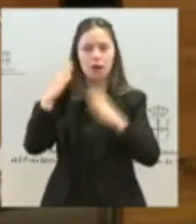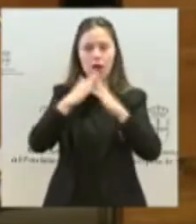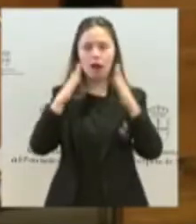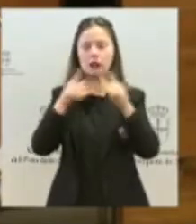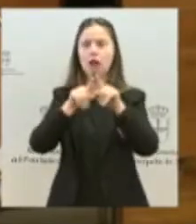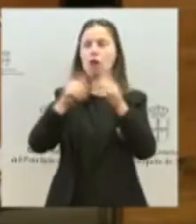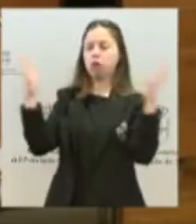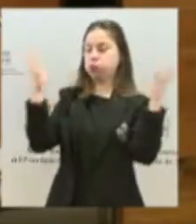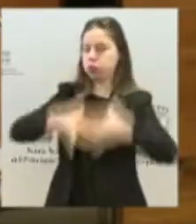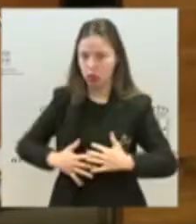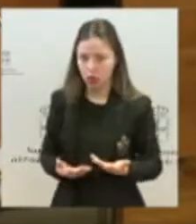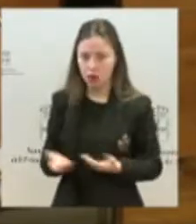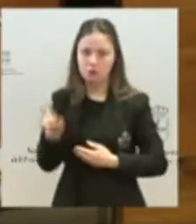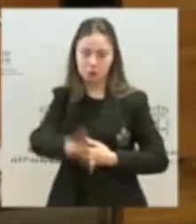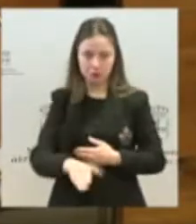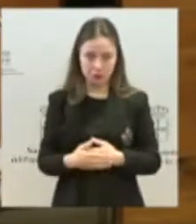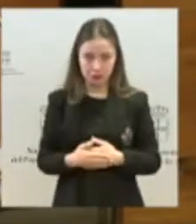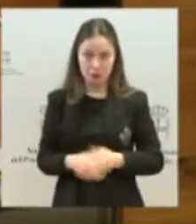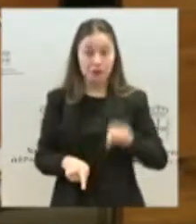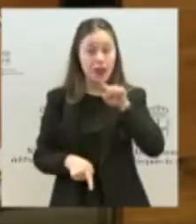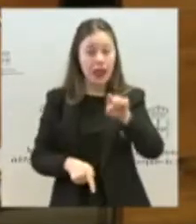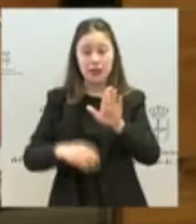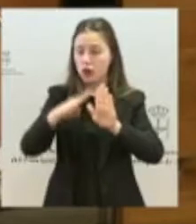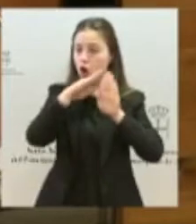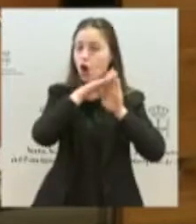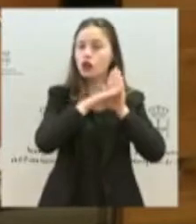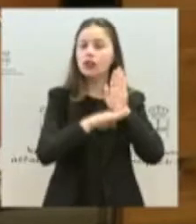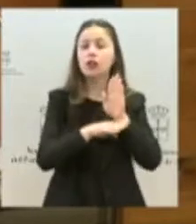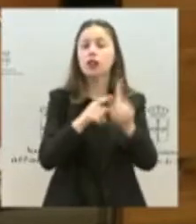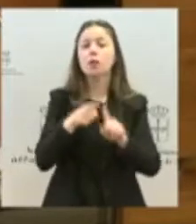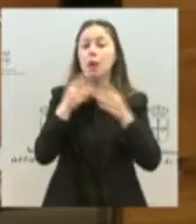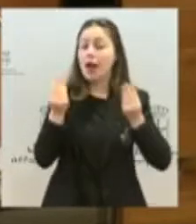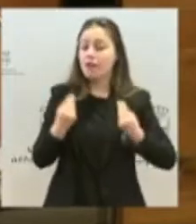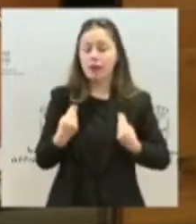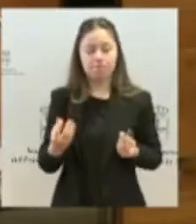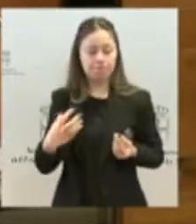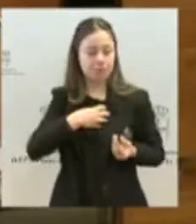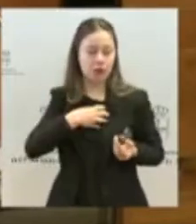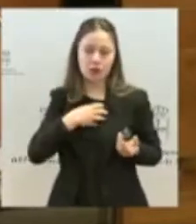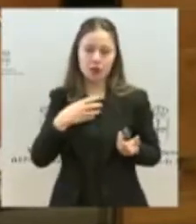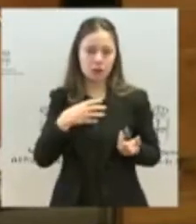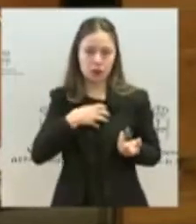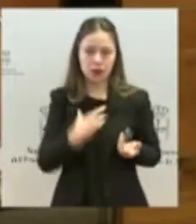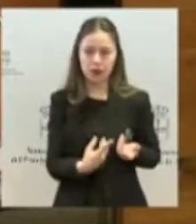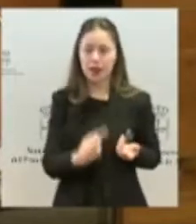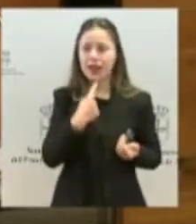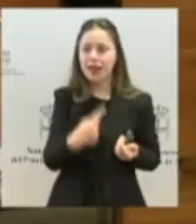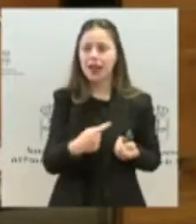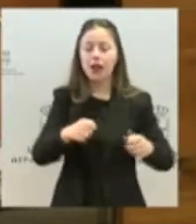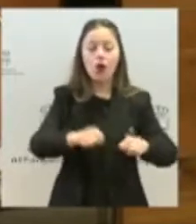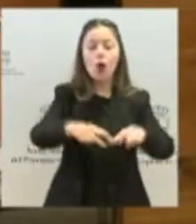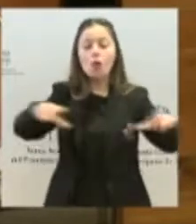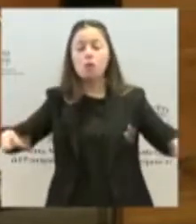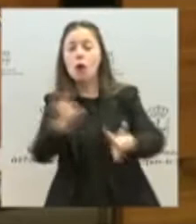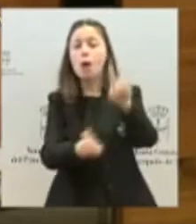Esas no son condiciones para vivir. Les dijeron, encuentren un solar en el que se puedan construir casas nuevas, y